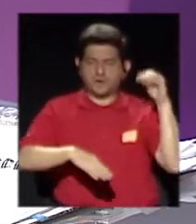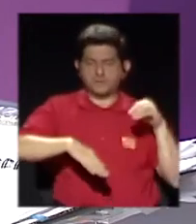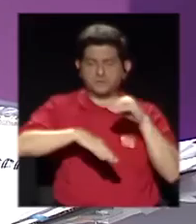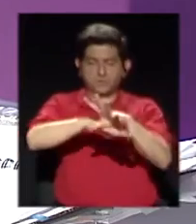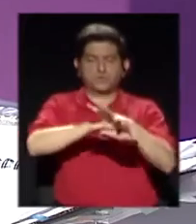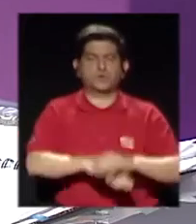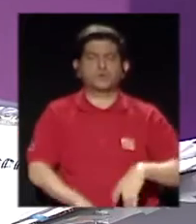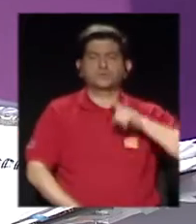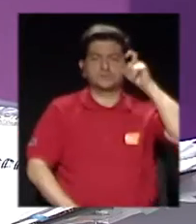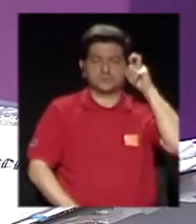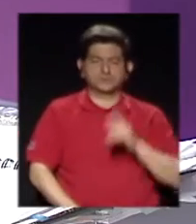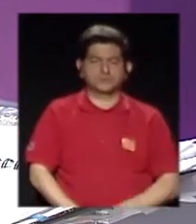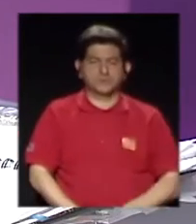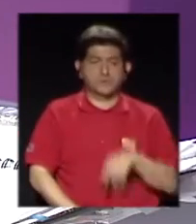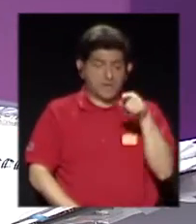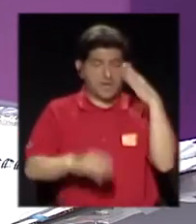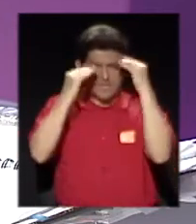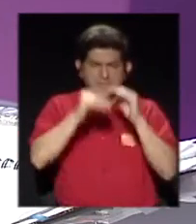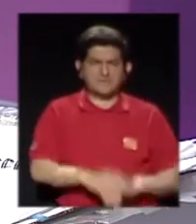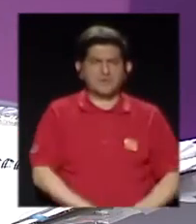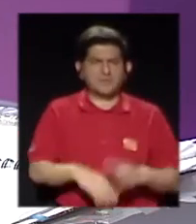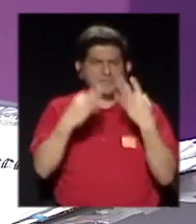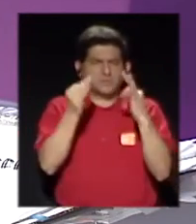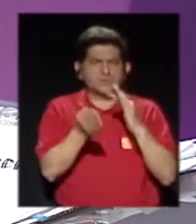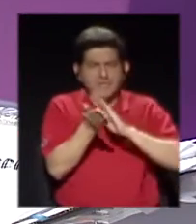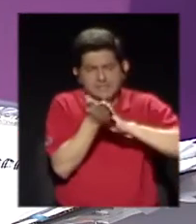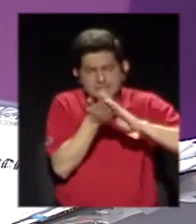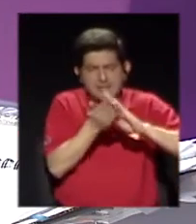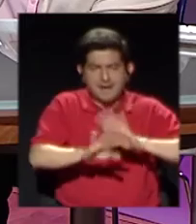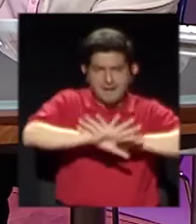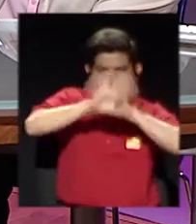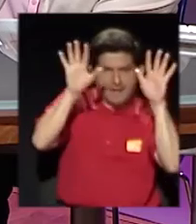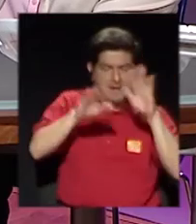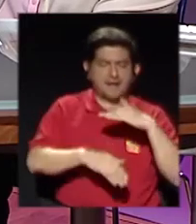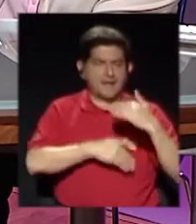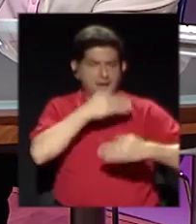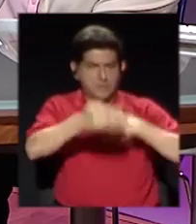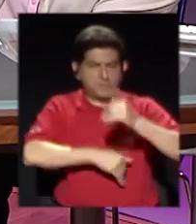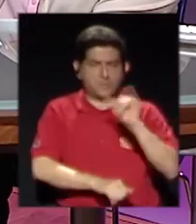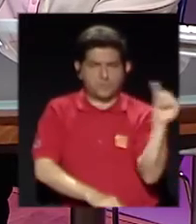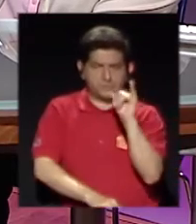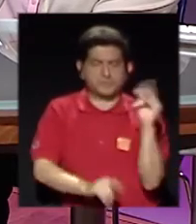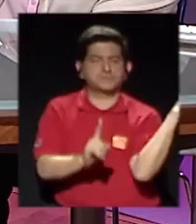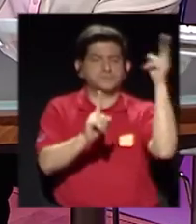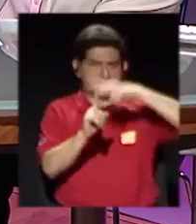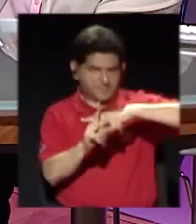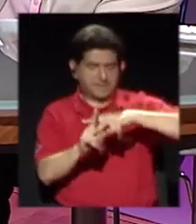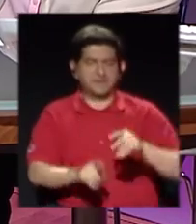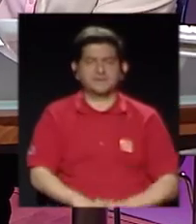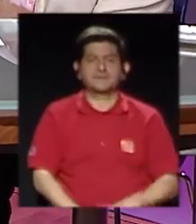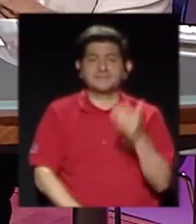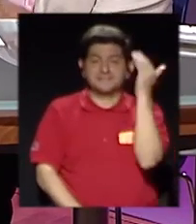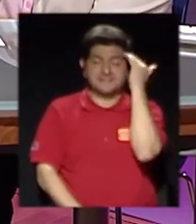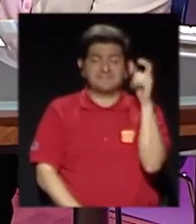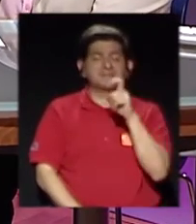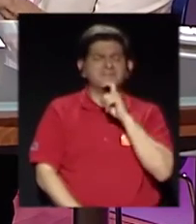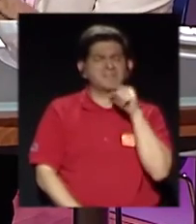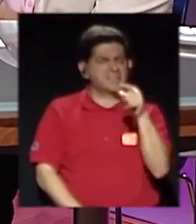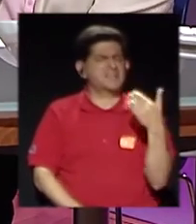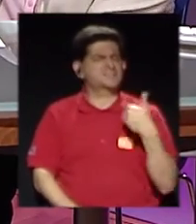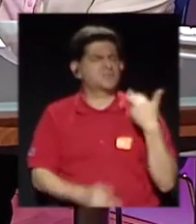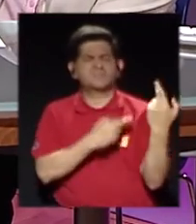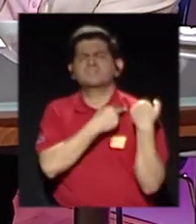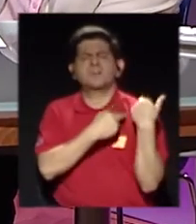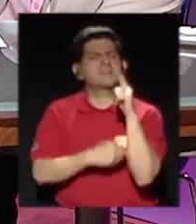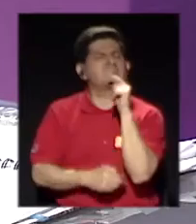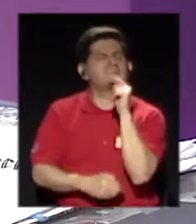sexual al final la información y al final también las normas y protocolos para aplicación sabemos lo que le correspondería